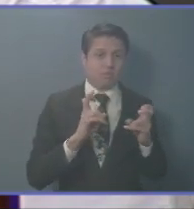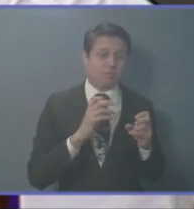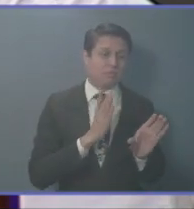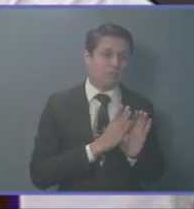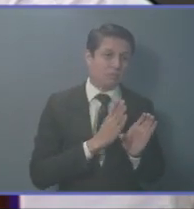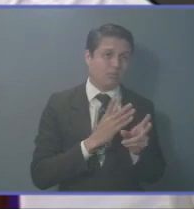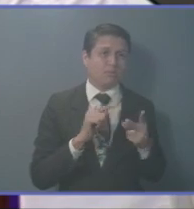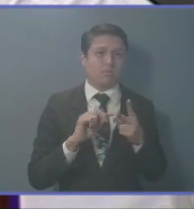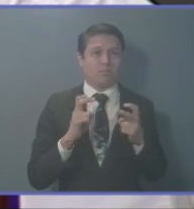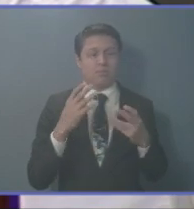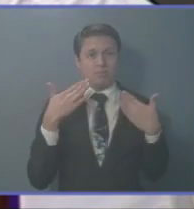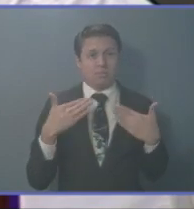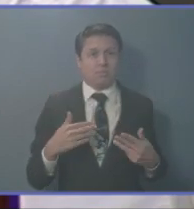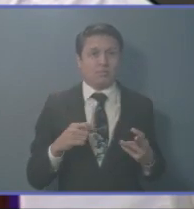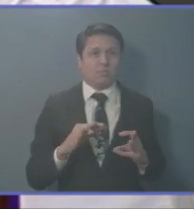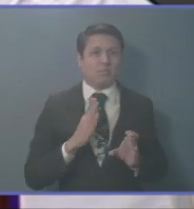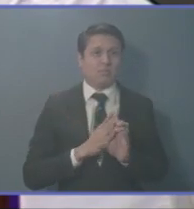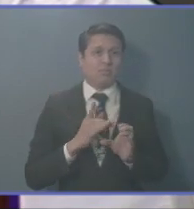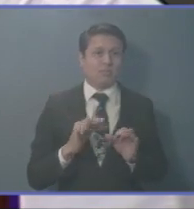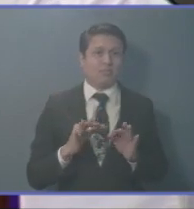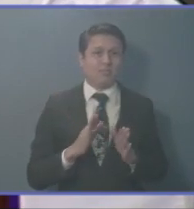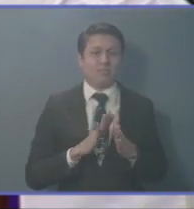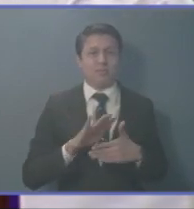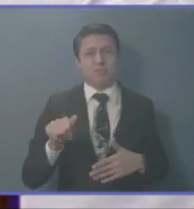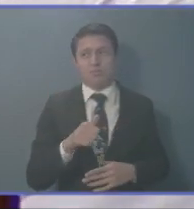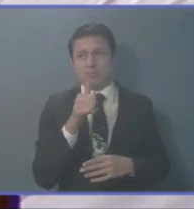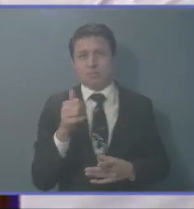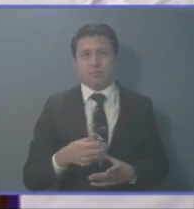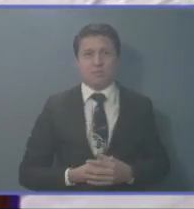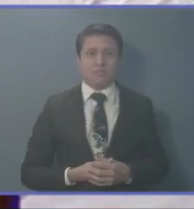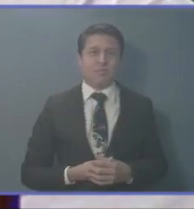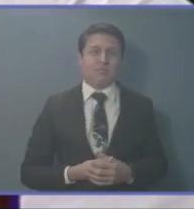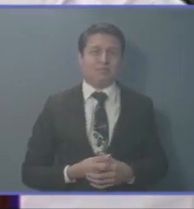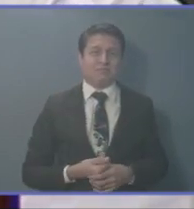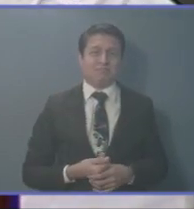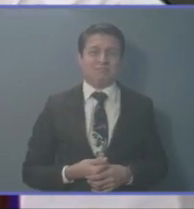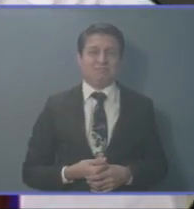física, etaria y mental, entre otras.